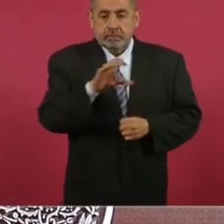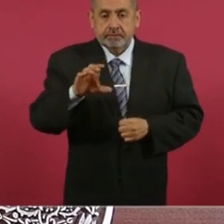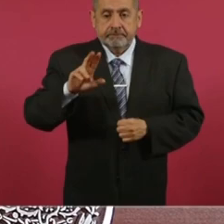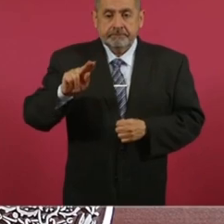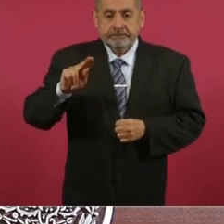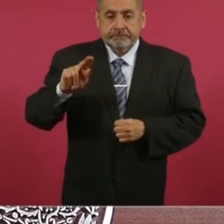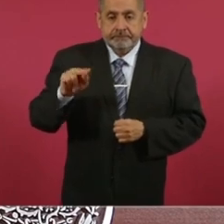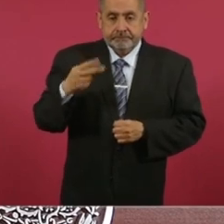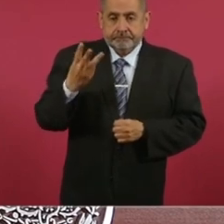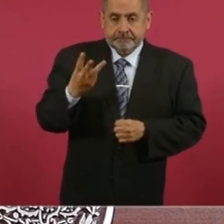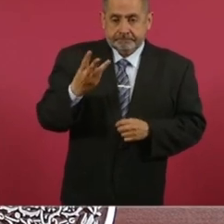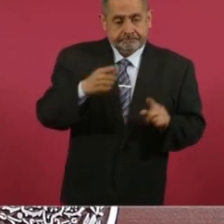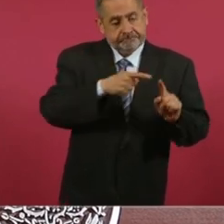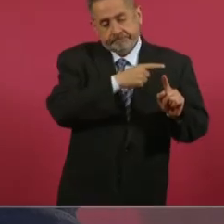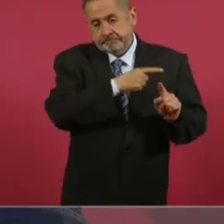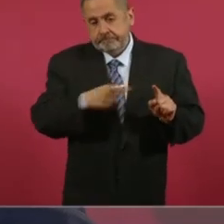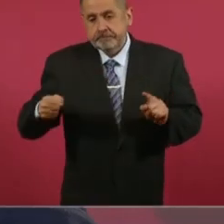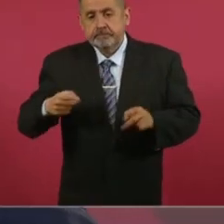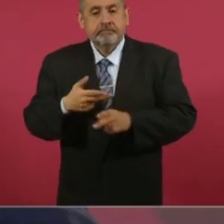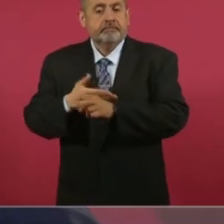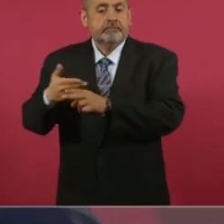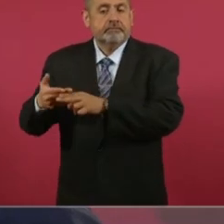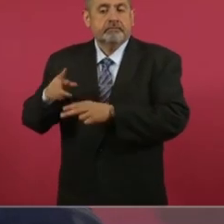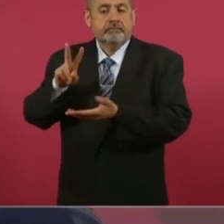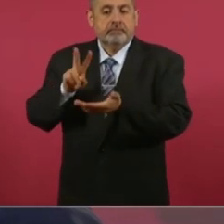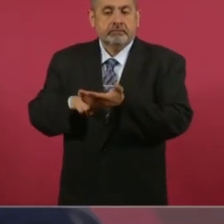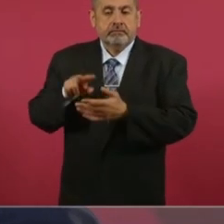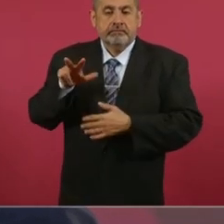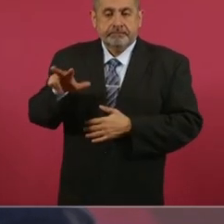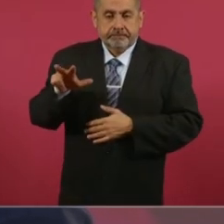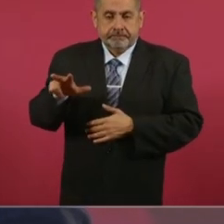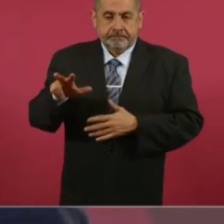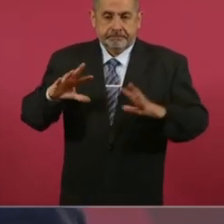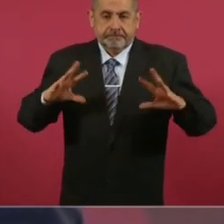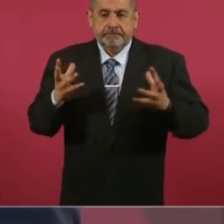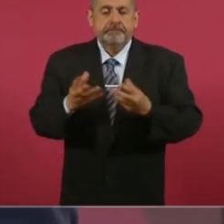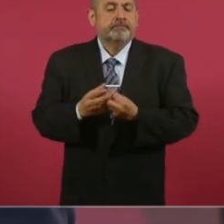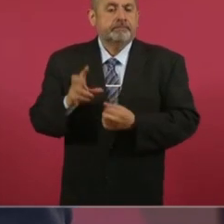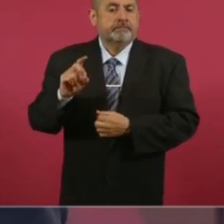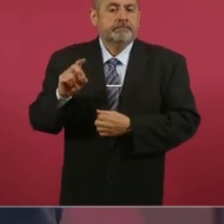1983 hasta el 2018.